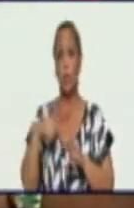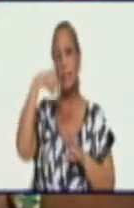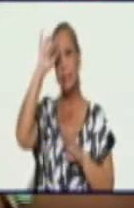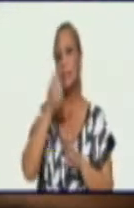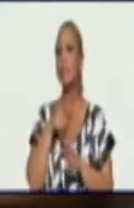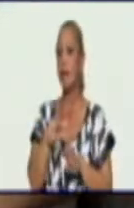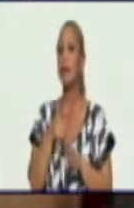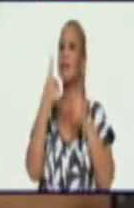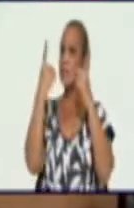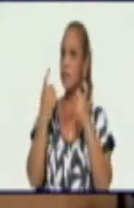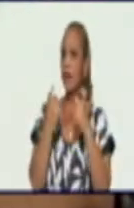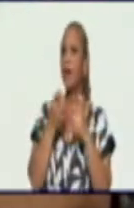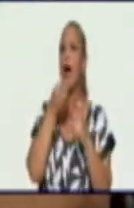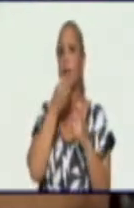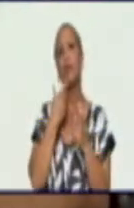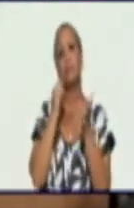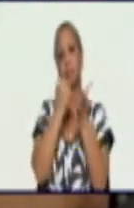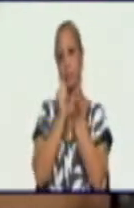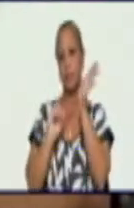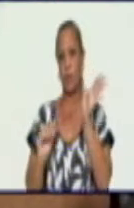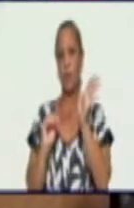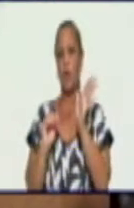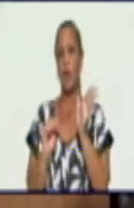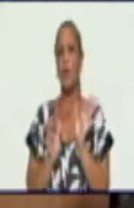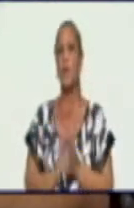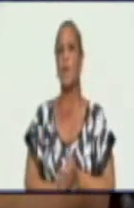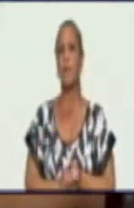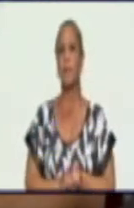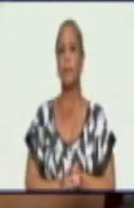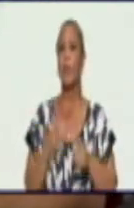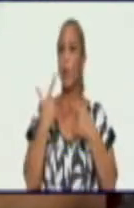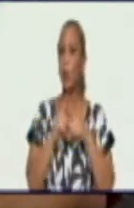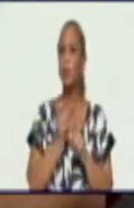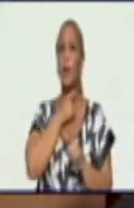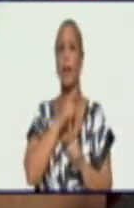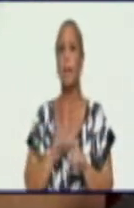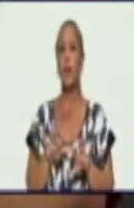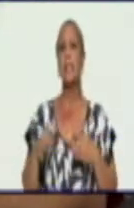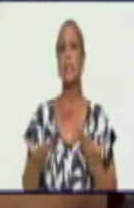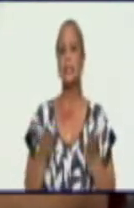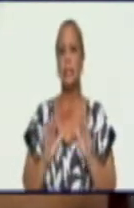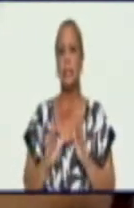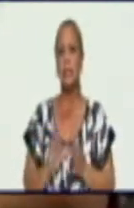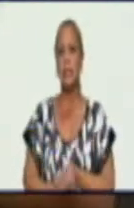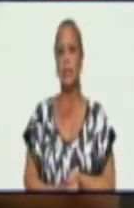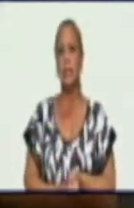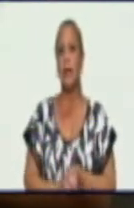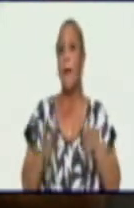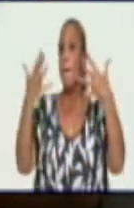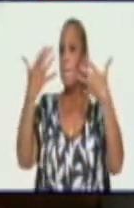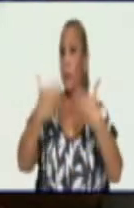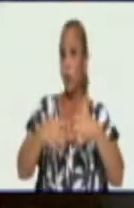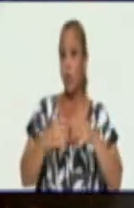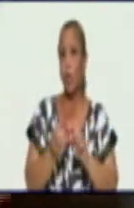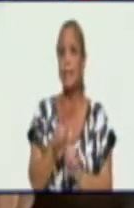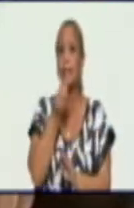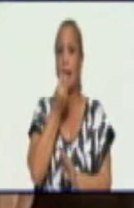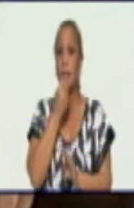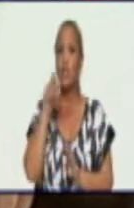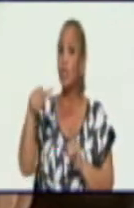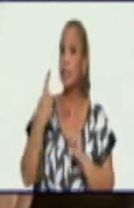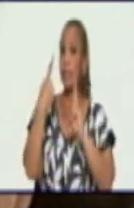es necesario, se aprobará sin temor alguno. Otro ejemplo está en productores de alimentos. De